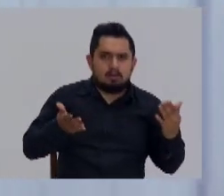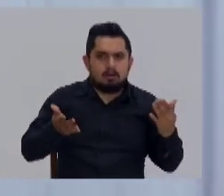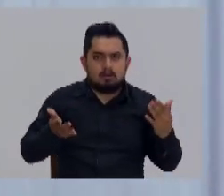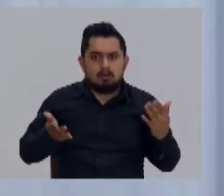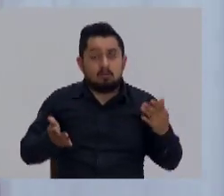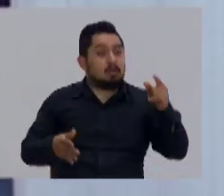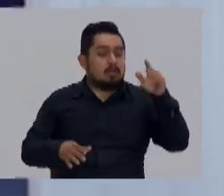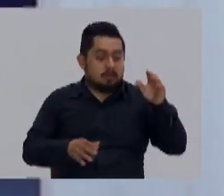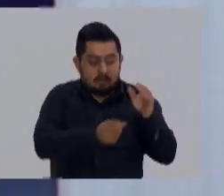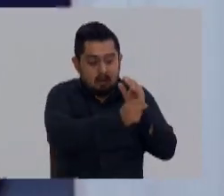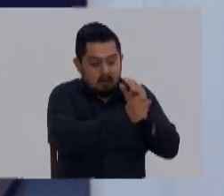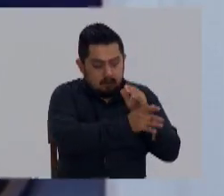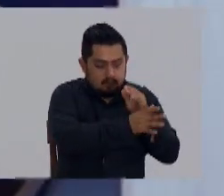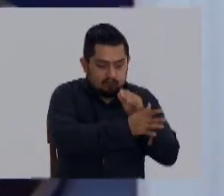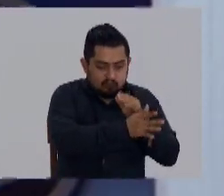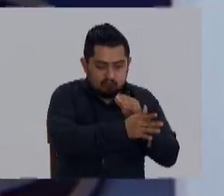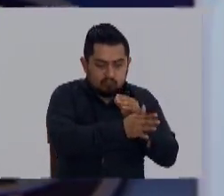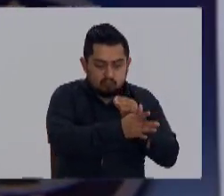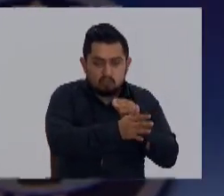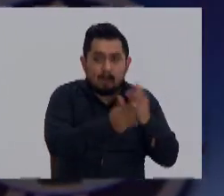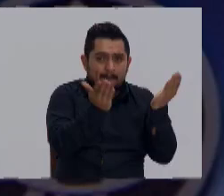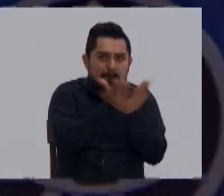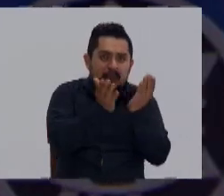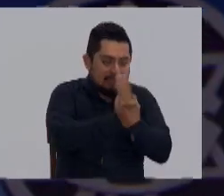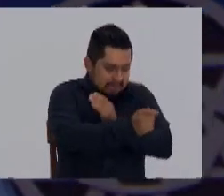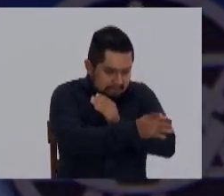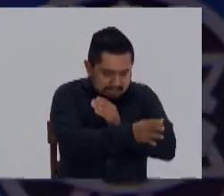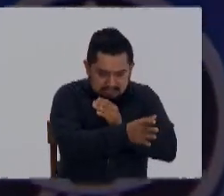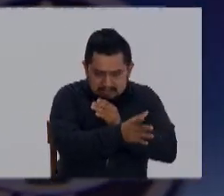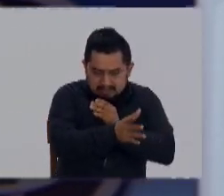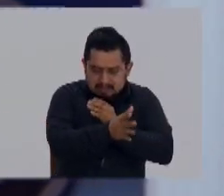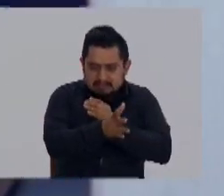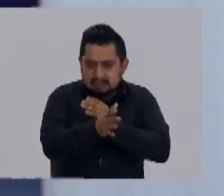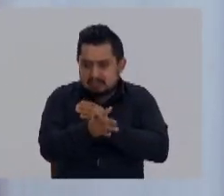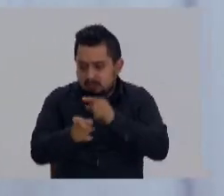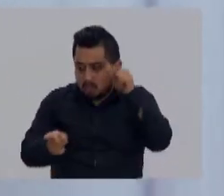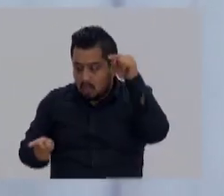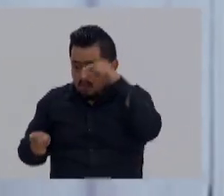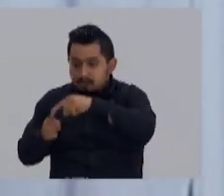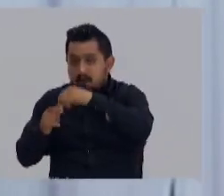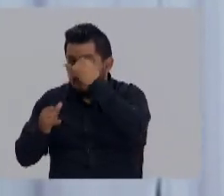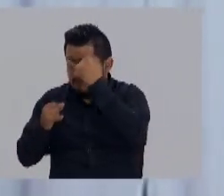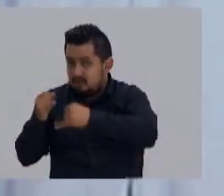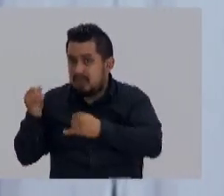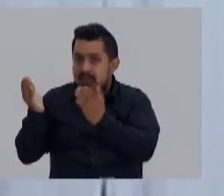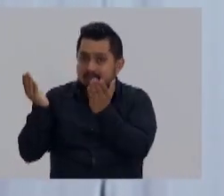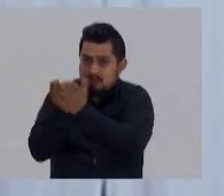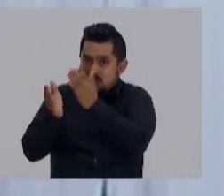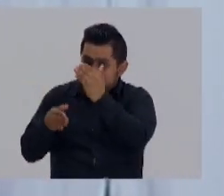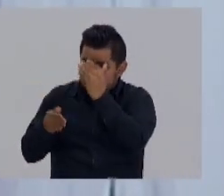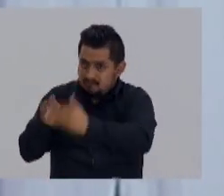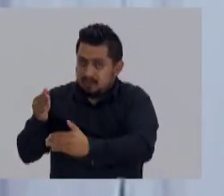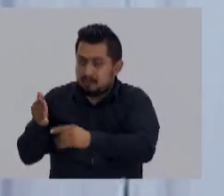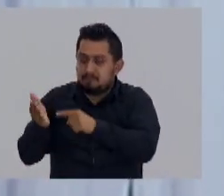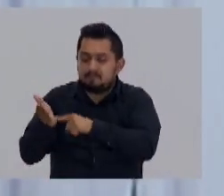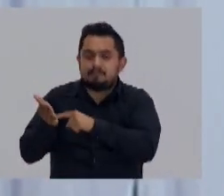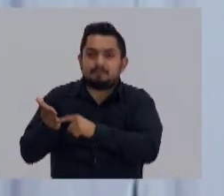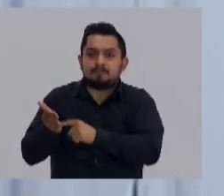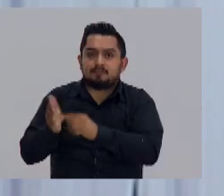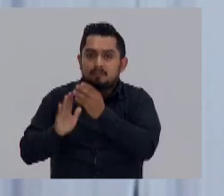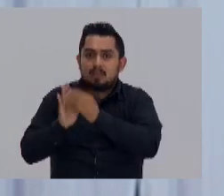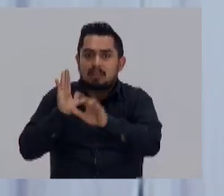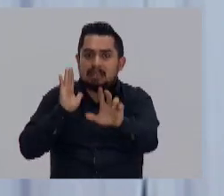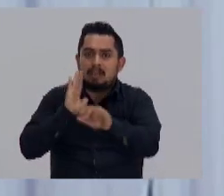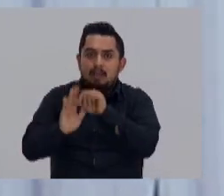Sigue llamando a través de cada palabra en la Biblia. Y al final, en Apocalipsis 3:20, dice: he